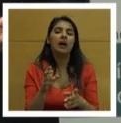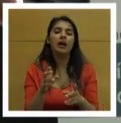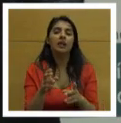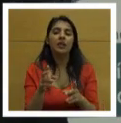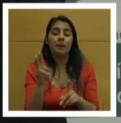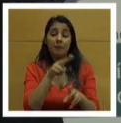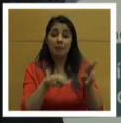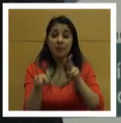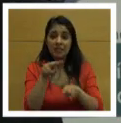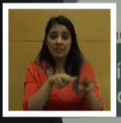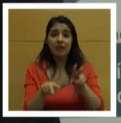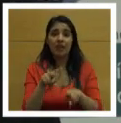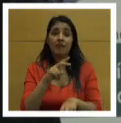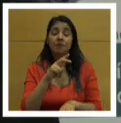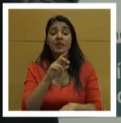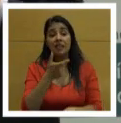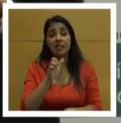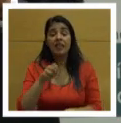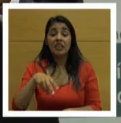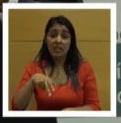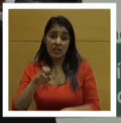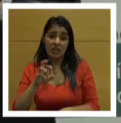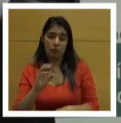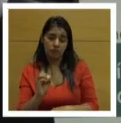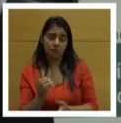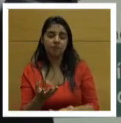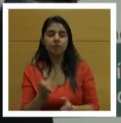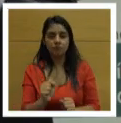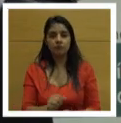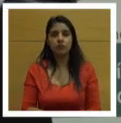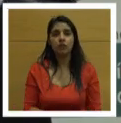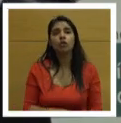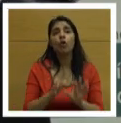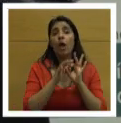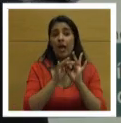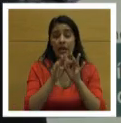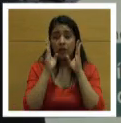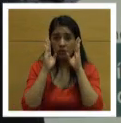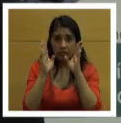luego, la atención.